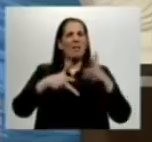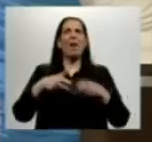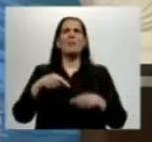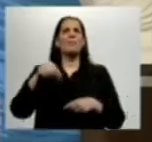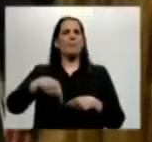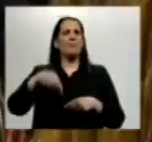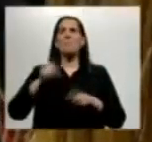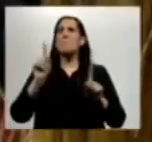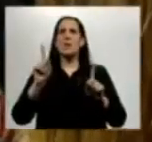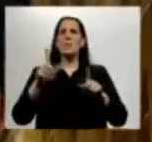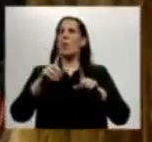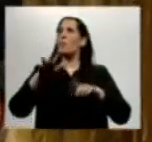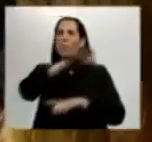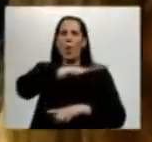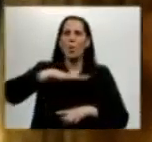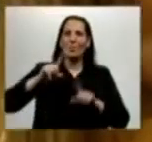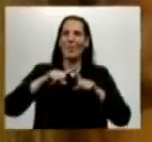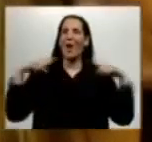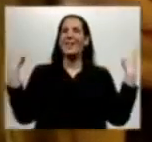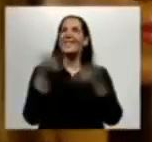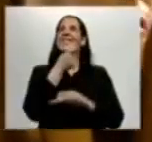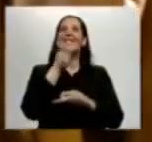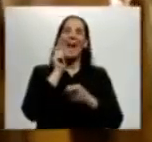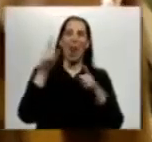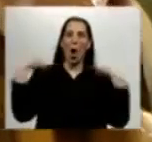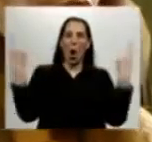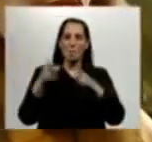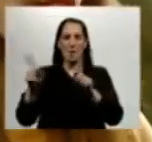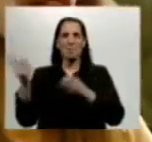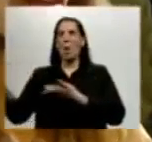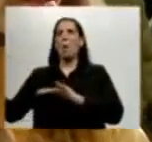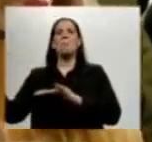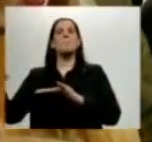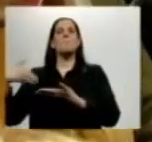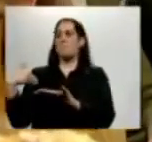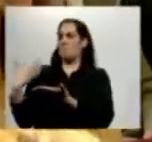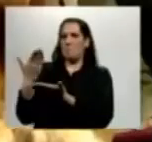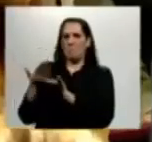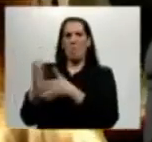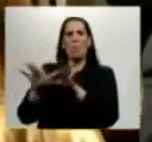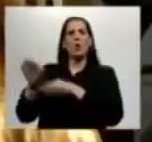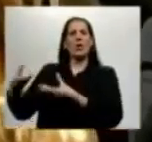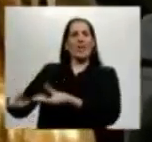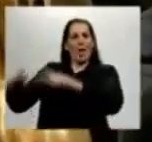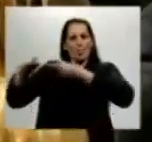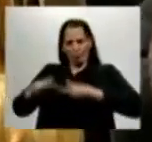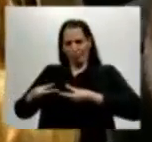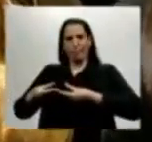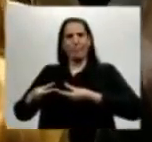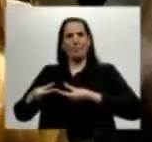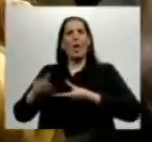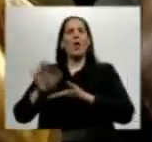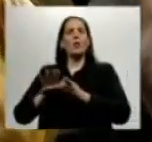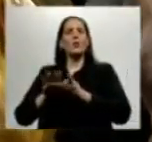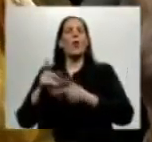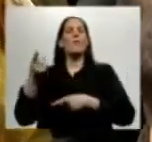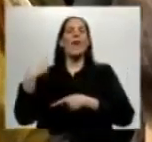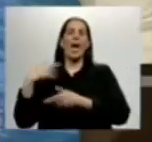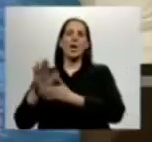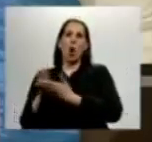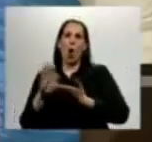salón me fue entregado el anteproyecto de esta reunificación y modificación